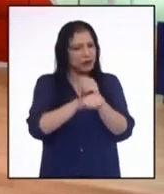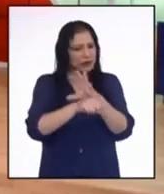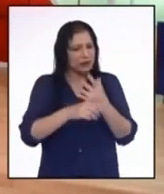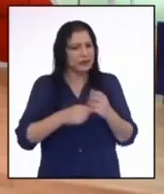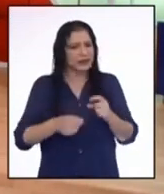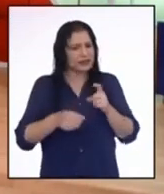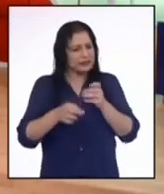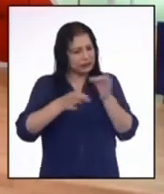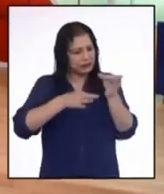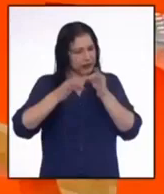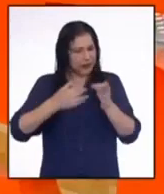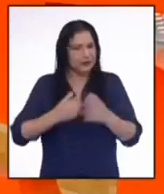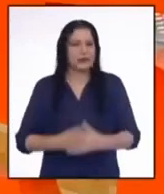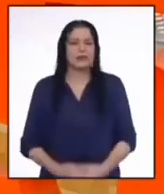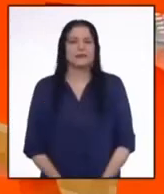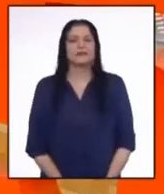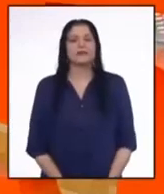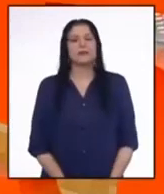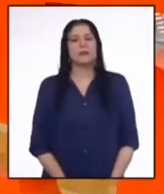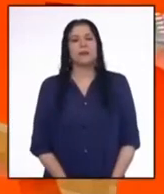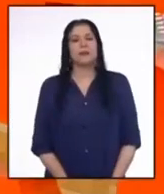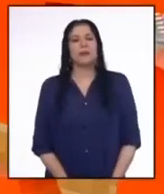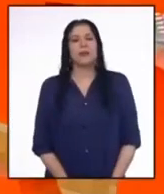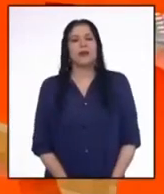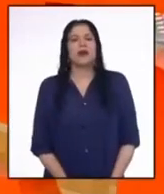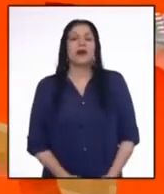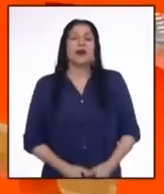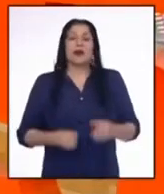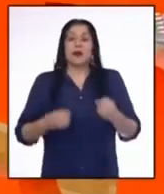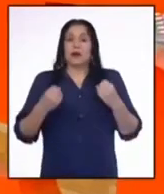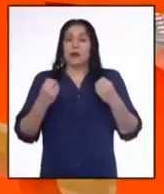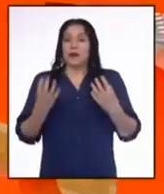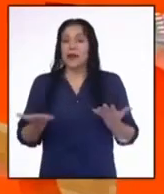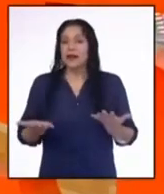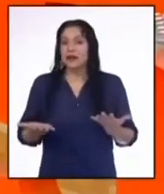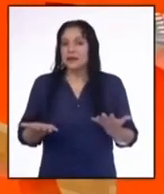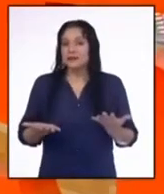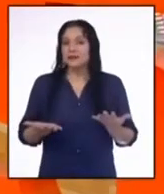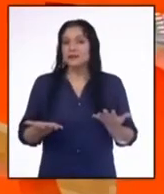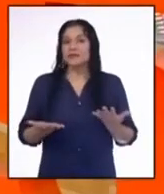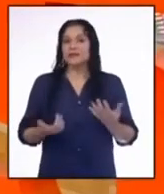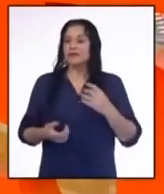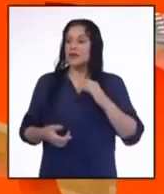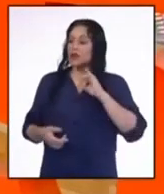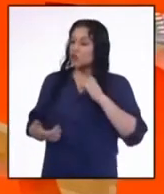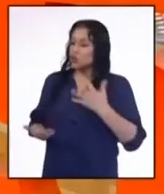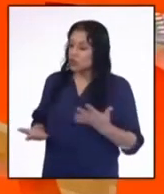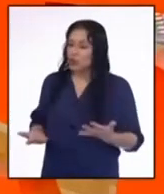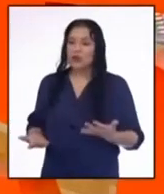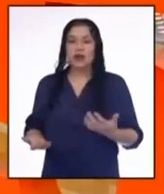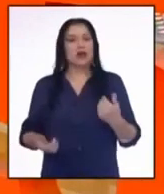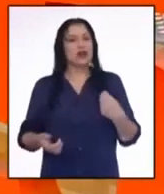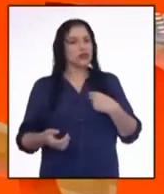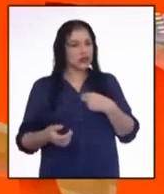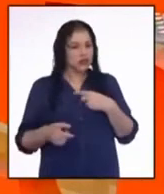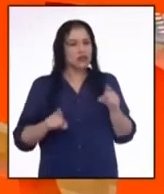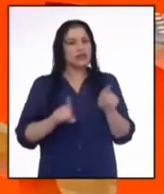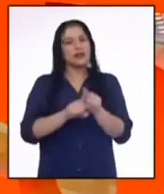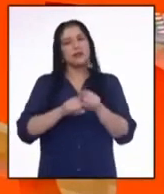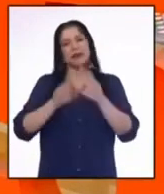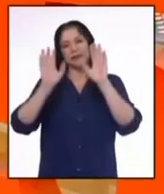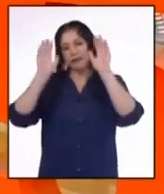y orientaciones, profesora. Bien. Junior,